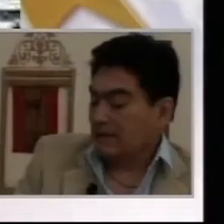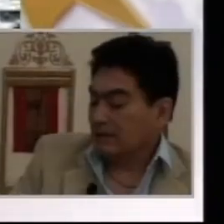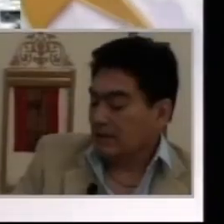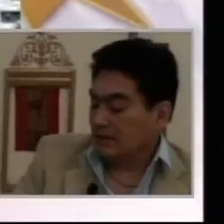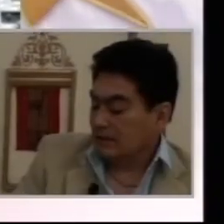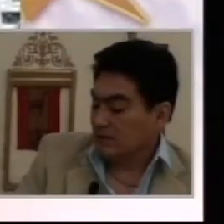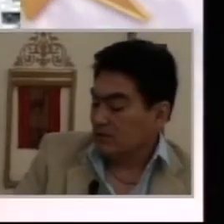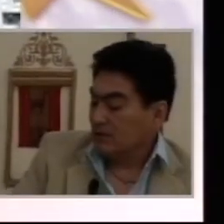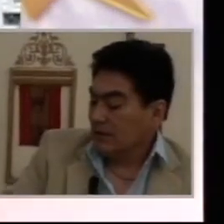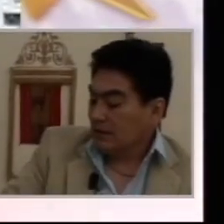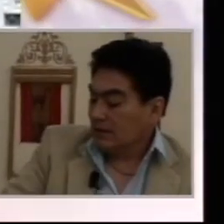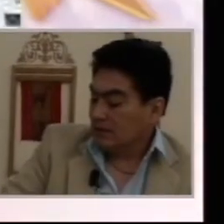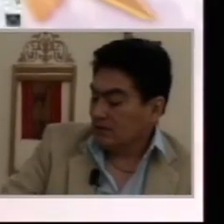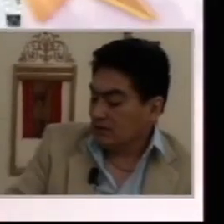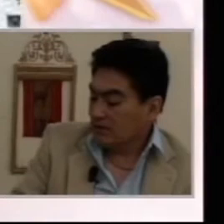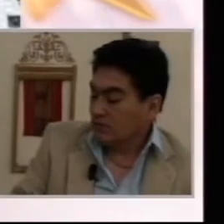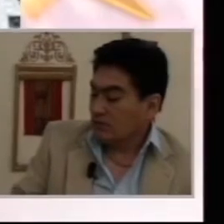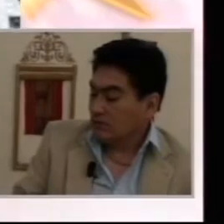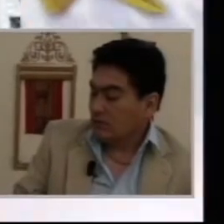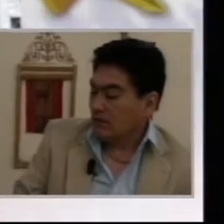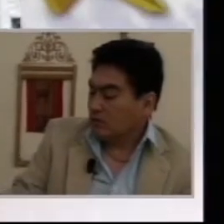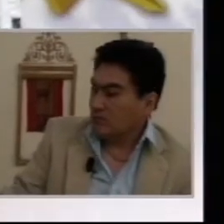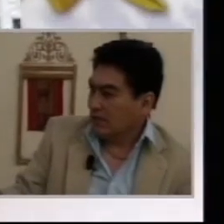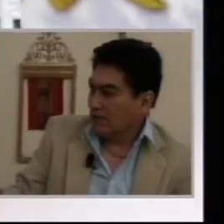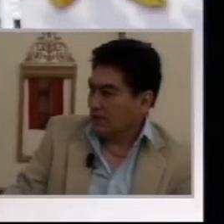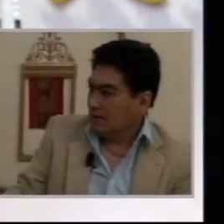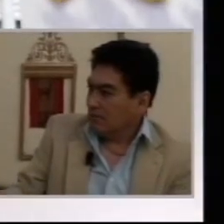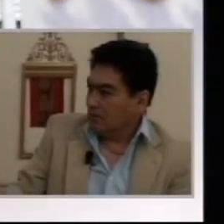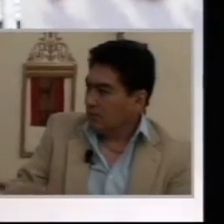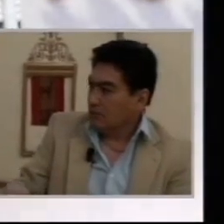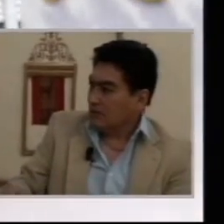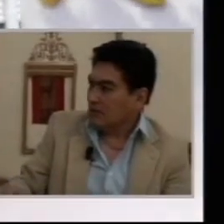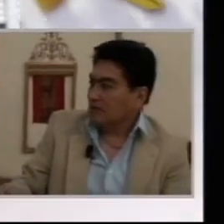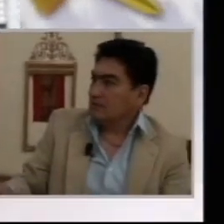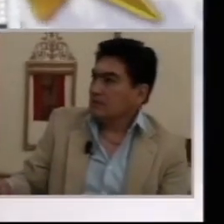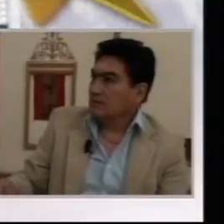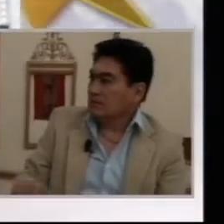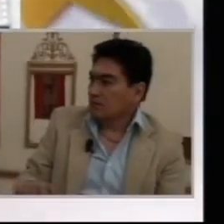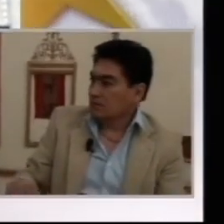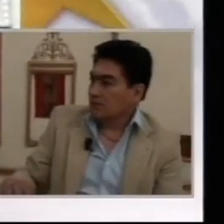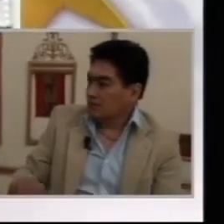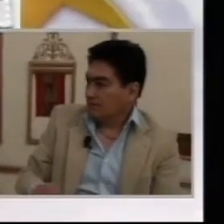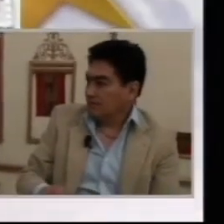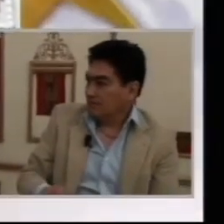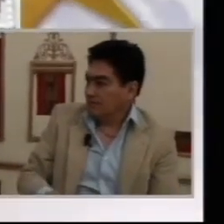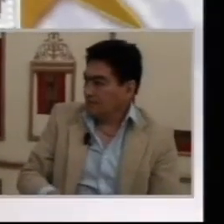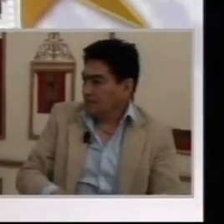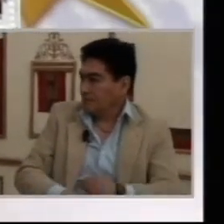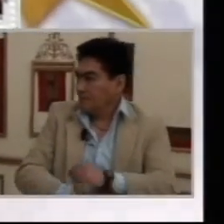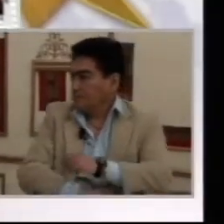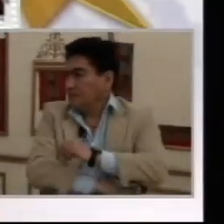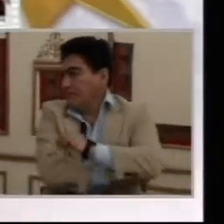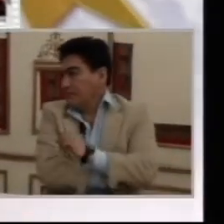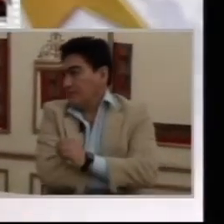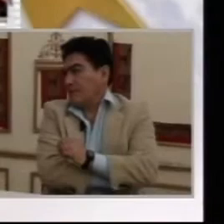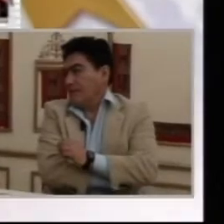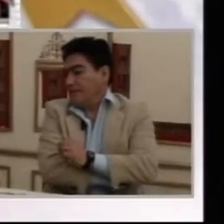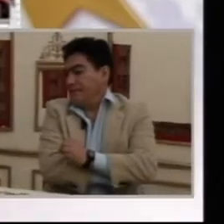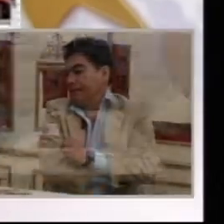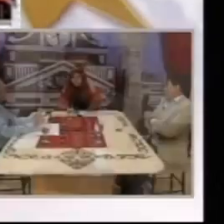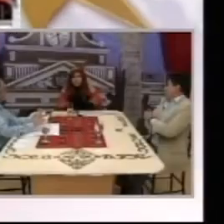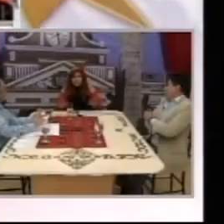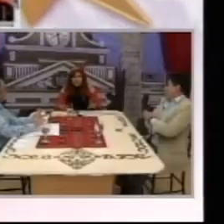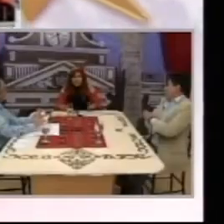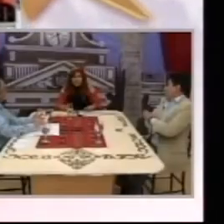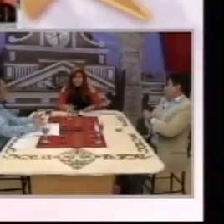o resaltar esto. Esta es una situación de anomia profunda, sin solución. Uy,